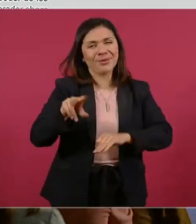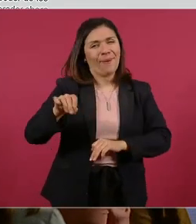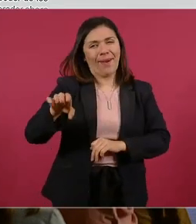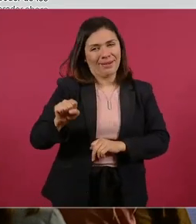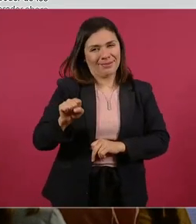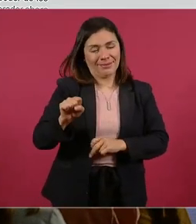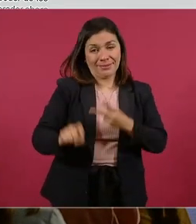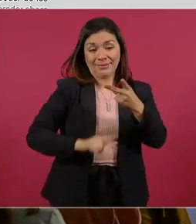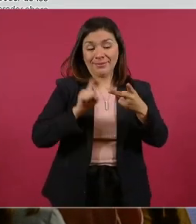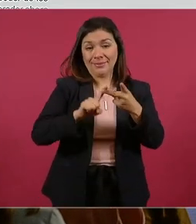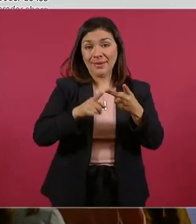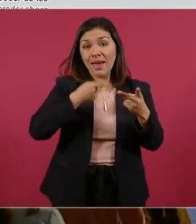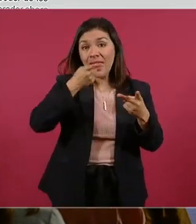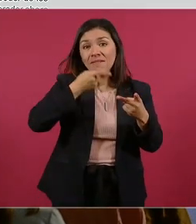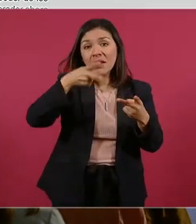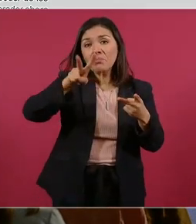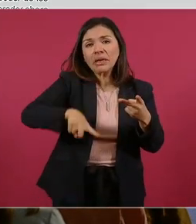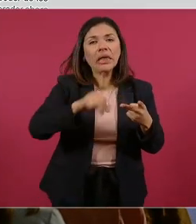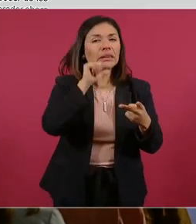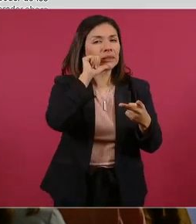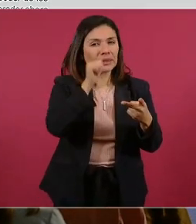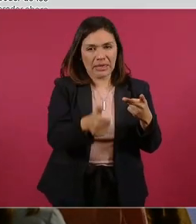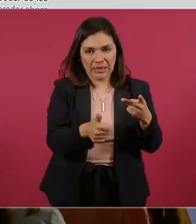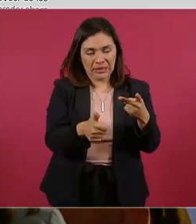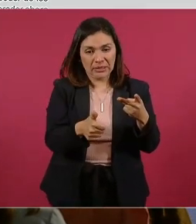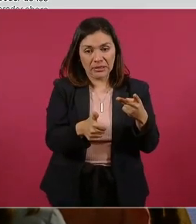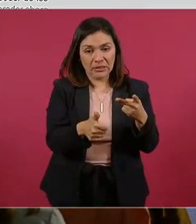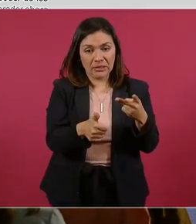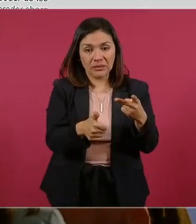no son verdades.